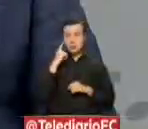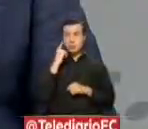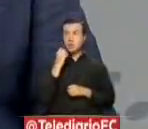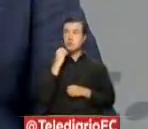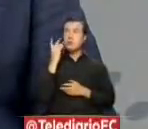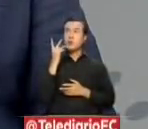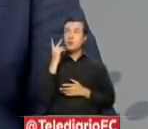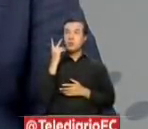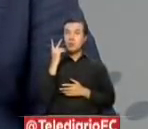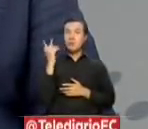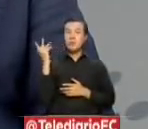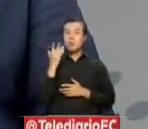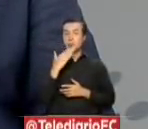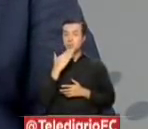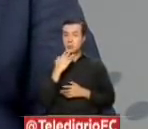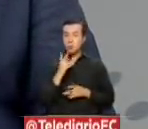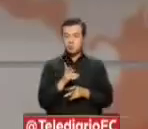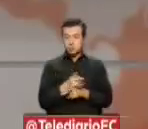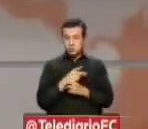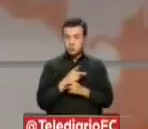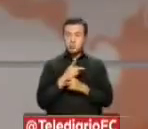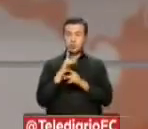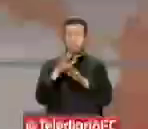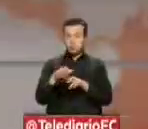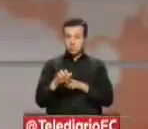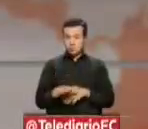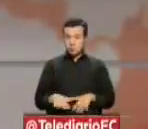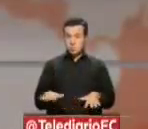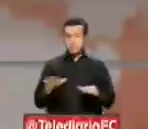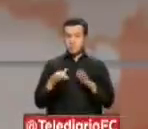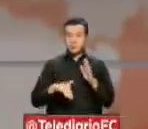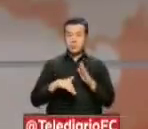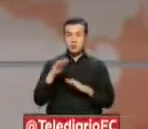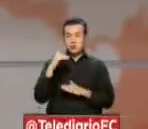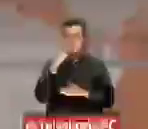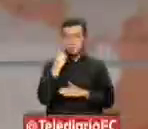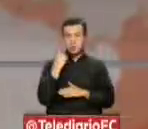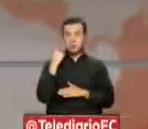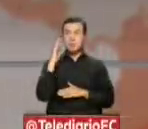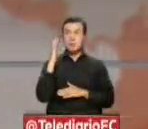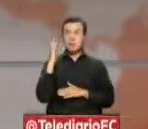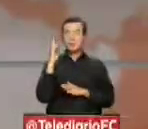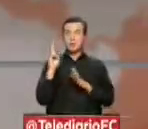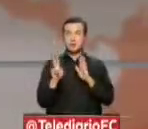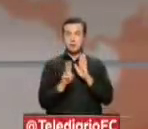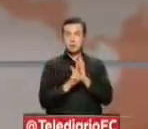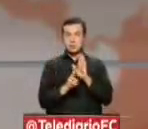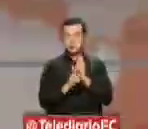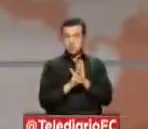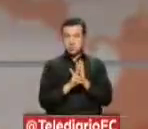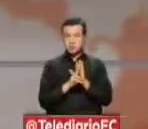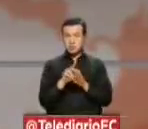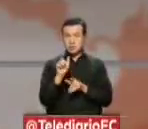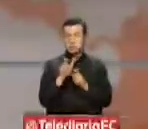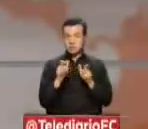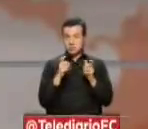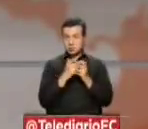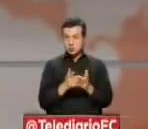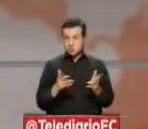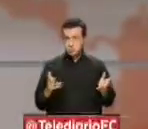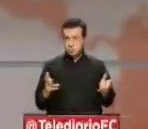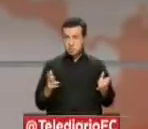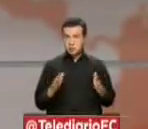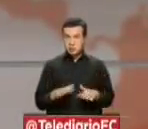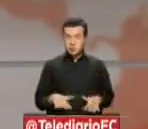de microcrédito o de crédito productivo para temas agrícolas, por ejemplo, sino también de crédito para la vivienda y de otras posibilidades que se pueden